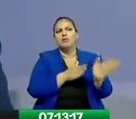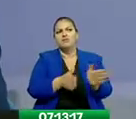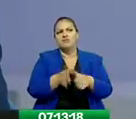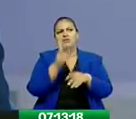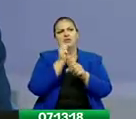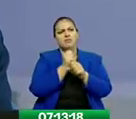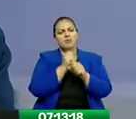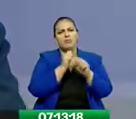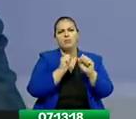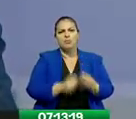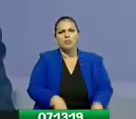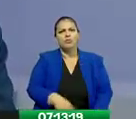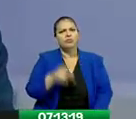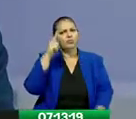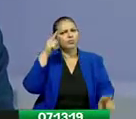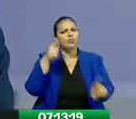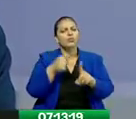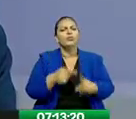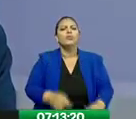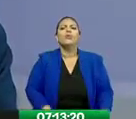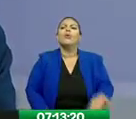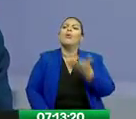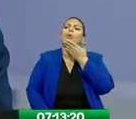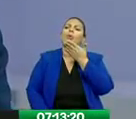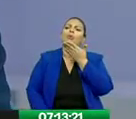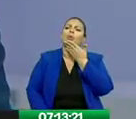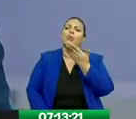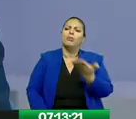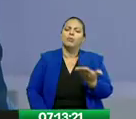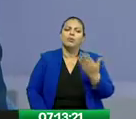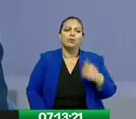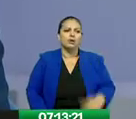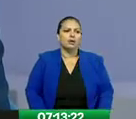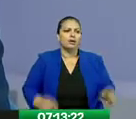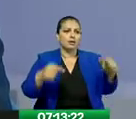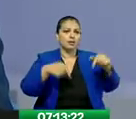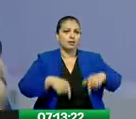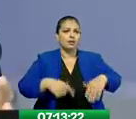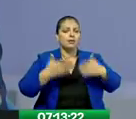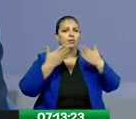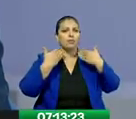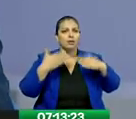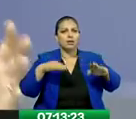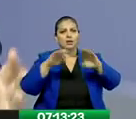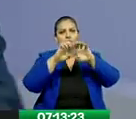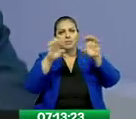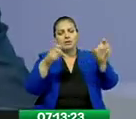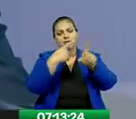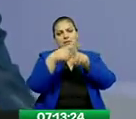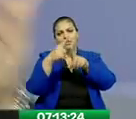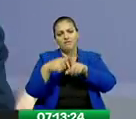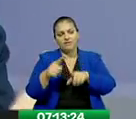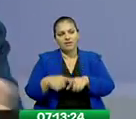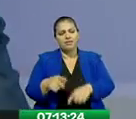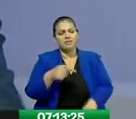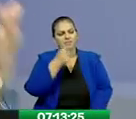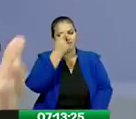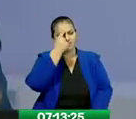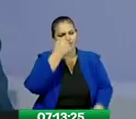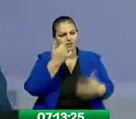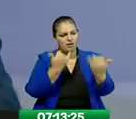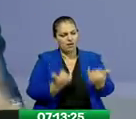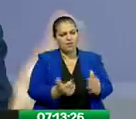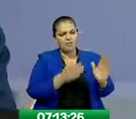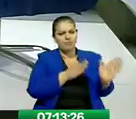cómo hacerlo? Nosotros desde la Cámara de Comercio de Guayaquil pensamos que efectivamente hay algunas medidas que son fundamentales, que de sentido común, y las hemos